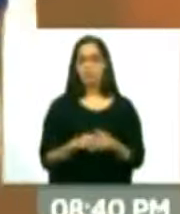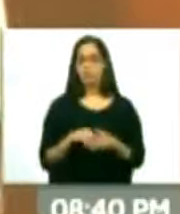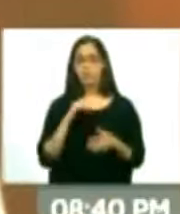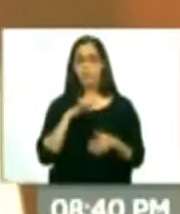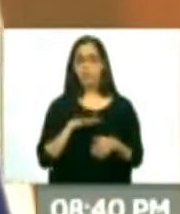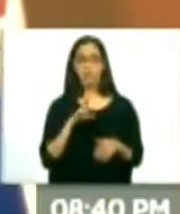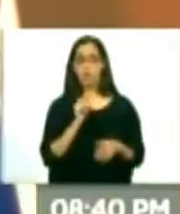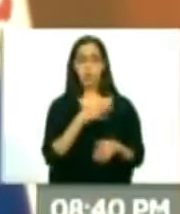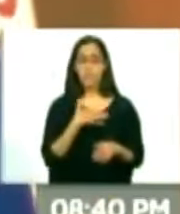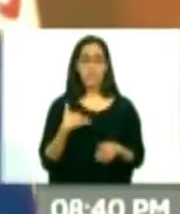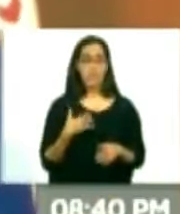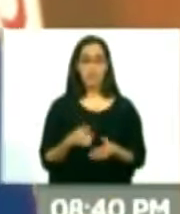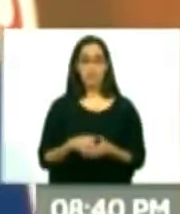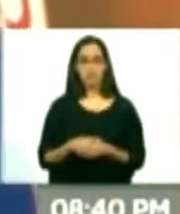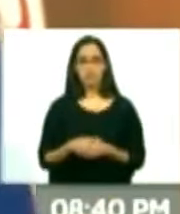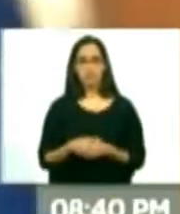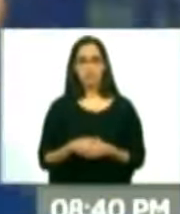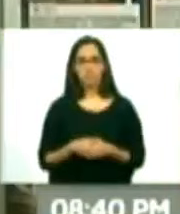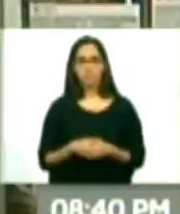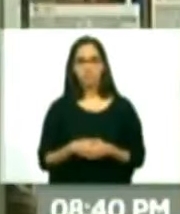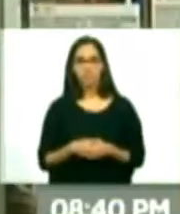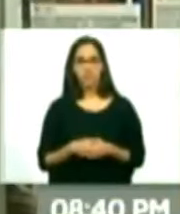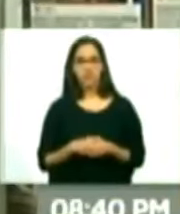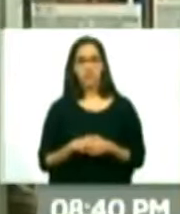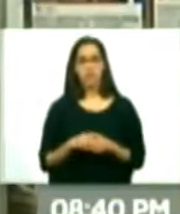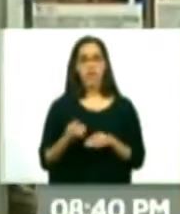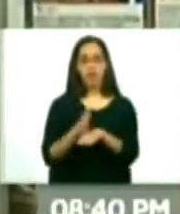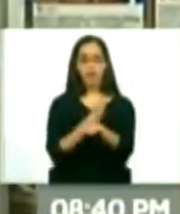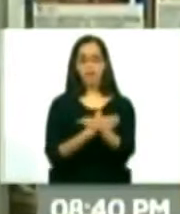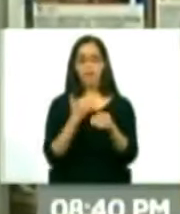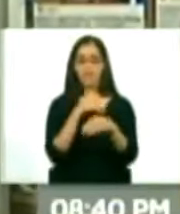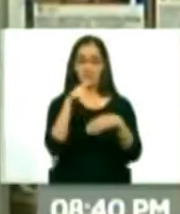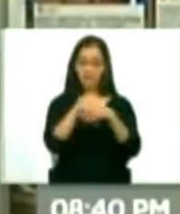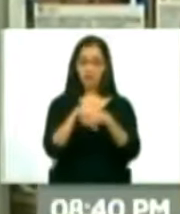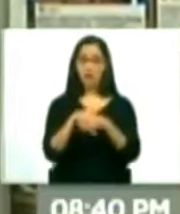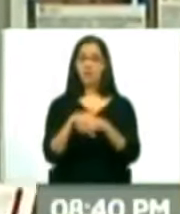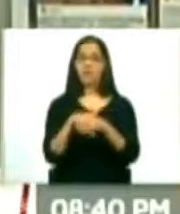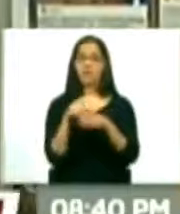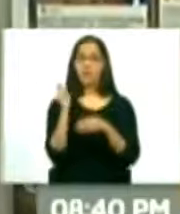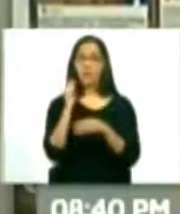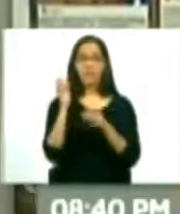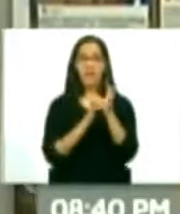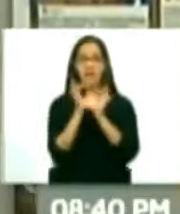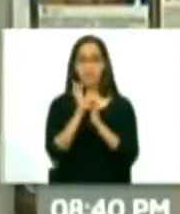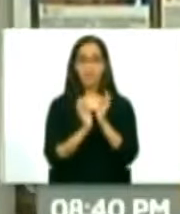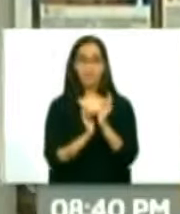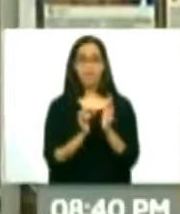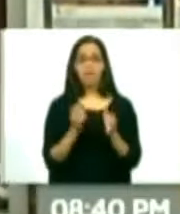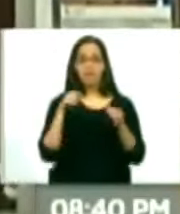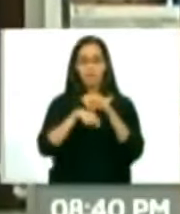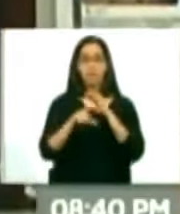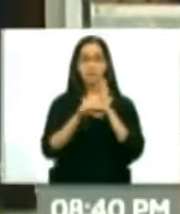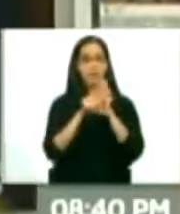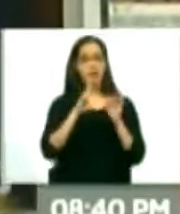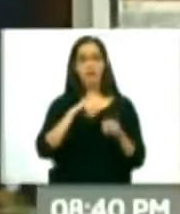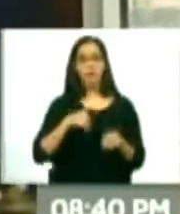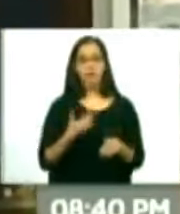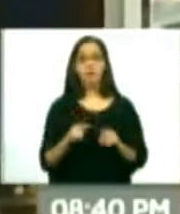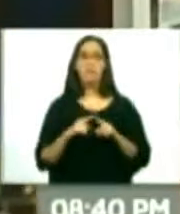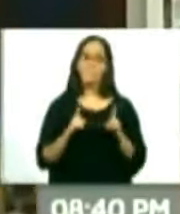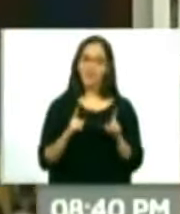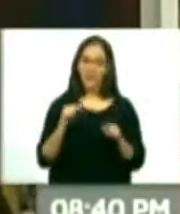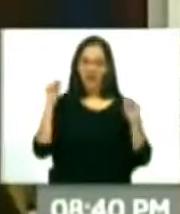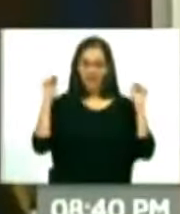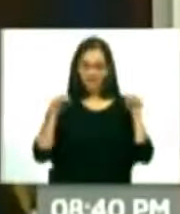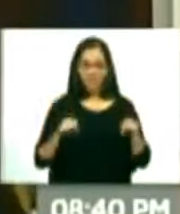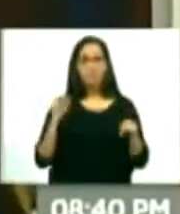no quiere adelantar las elecciones para el mes de abril. Están introduciendo una ley y no van a poder. Pero aquí en Venezuela, gracias a esta